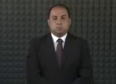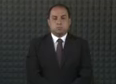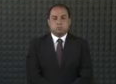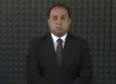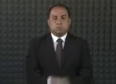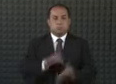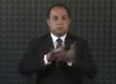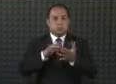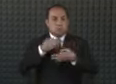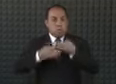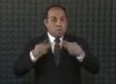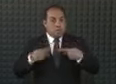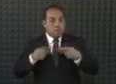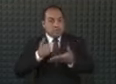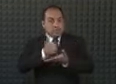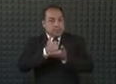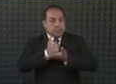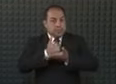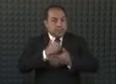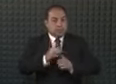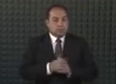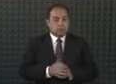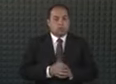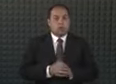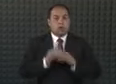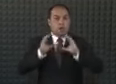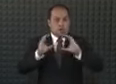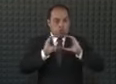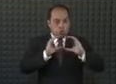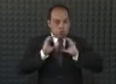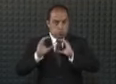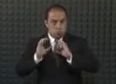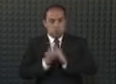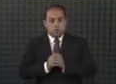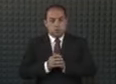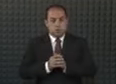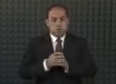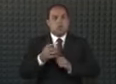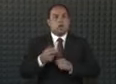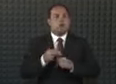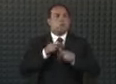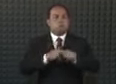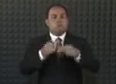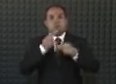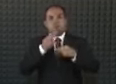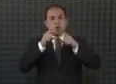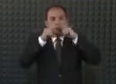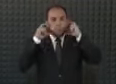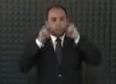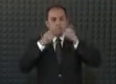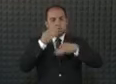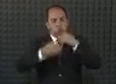Igual que todo el mundo nos ayude a cuidar todo, que mantengan cubrebocas,